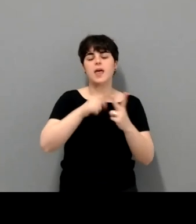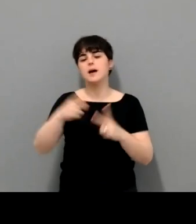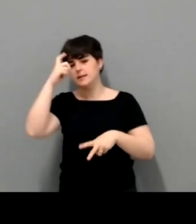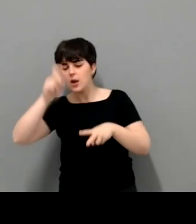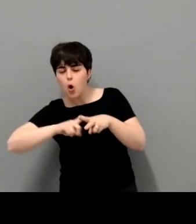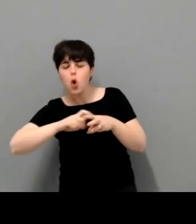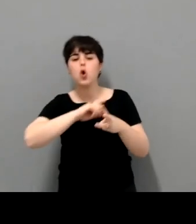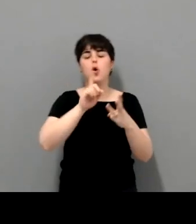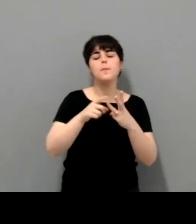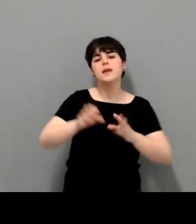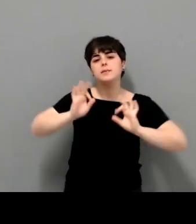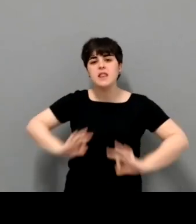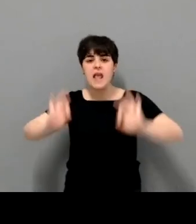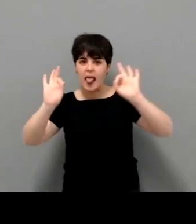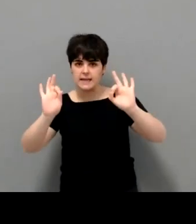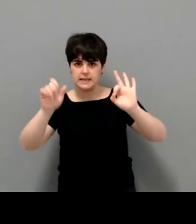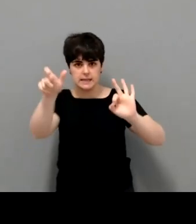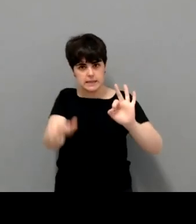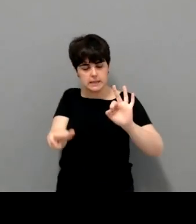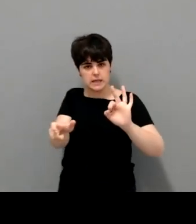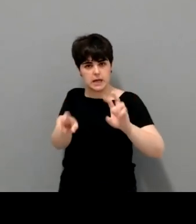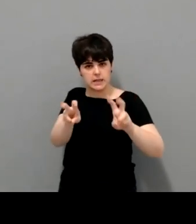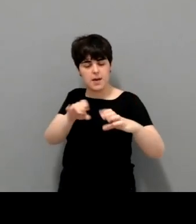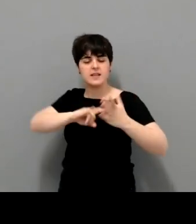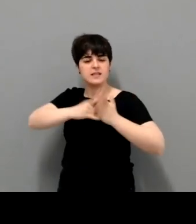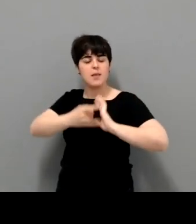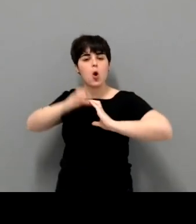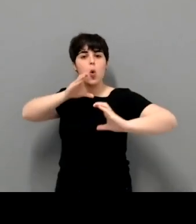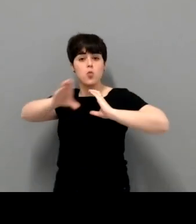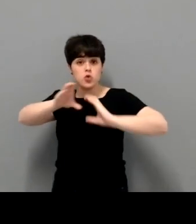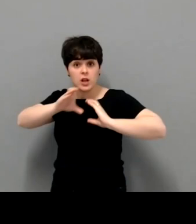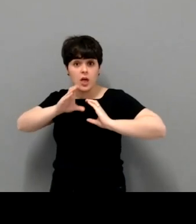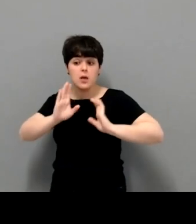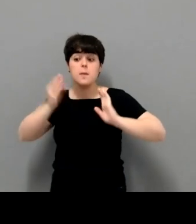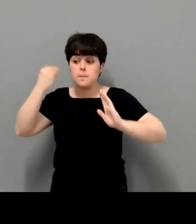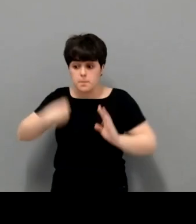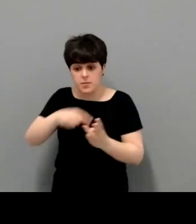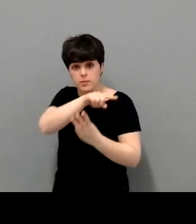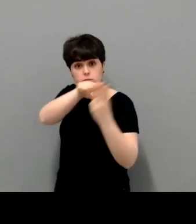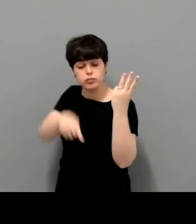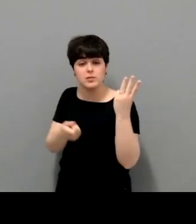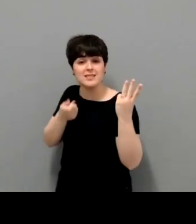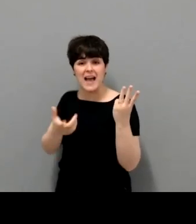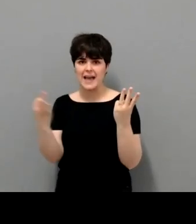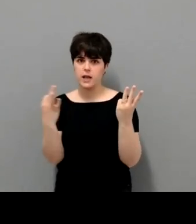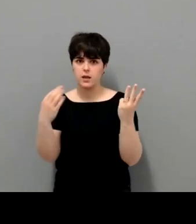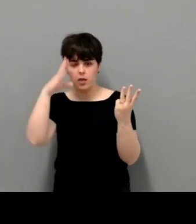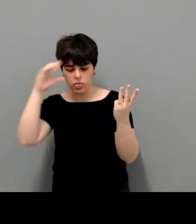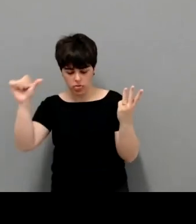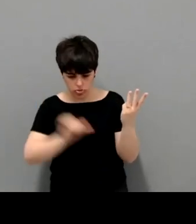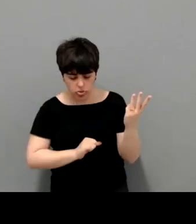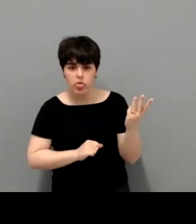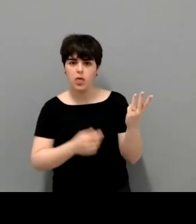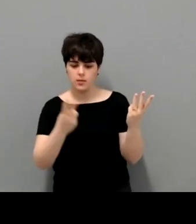puede ser un especialista en los sistemas de comunicación, pero que en todo caso garantice que se me escuche, que ese